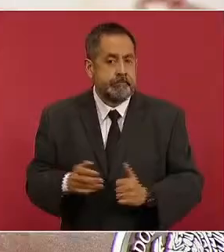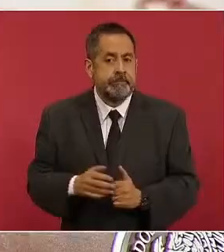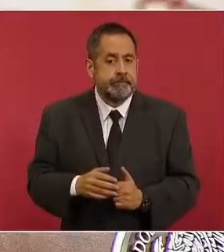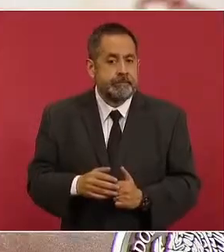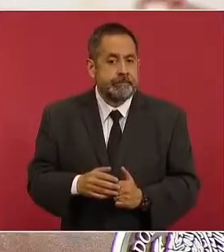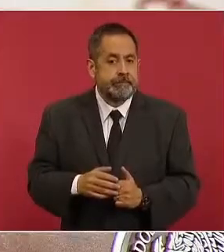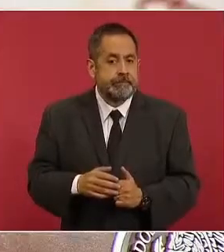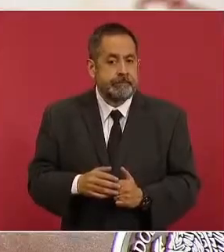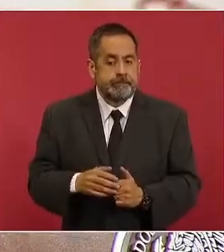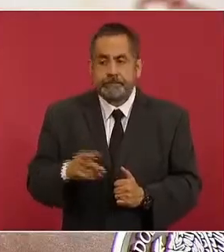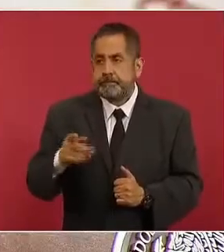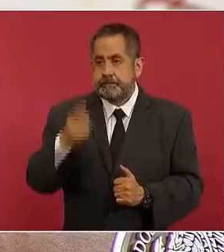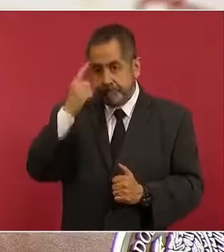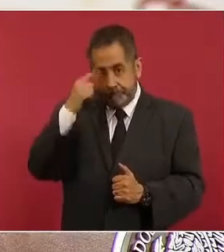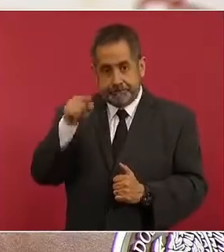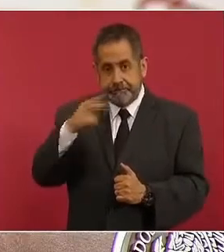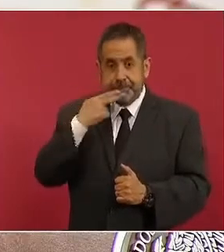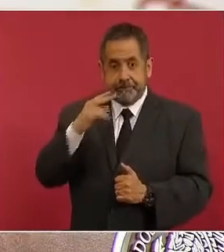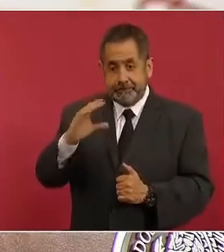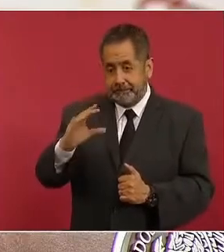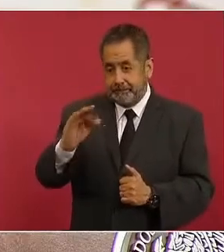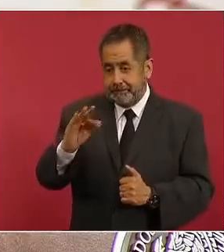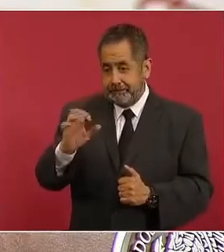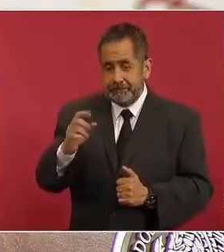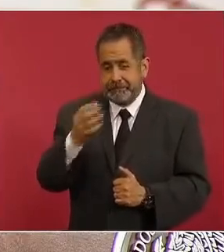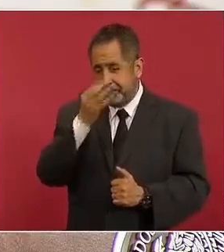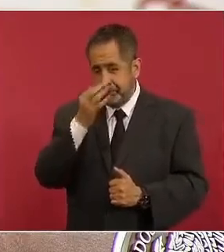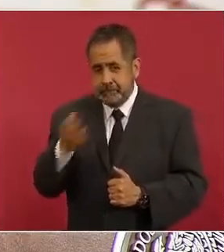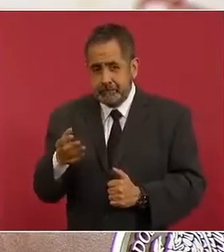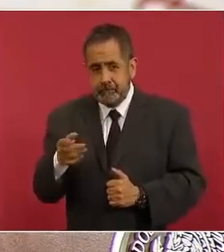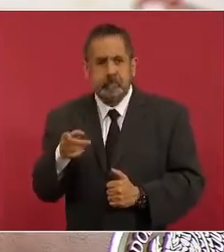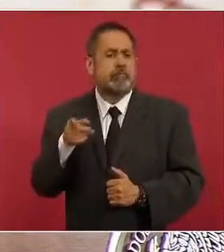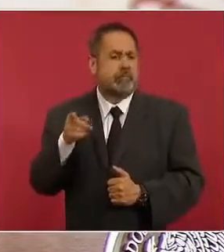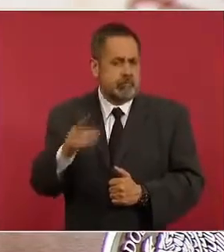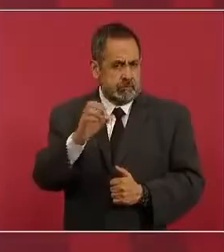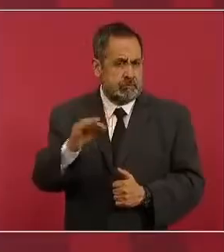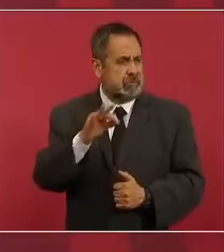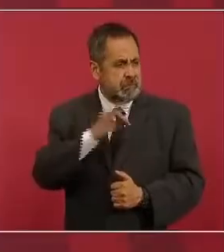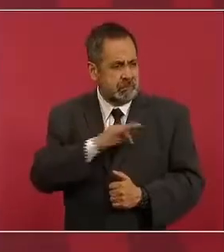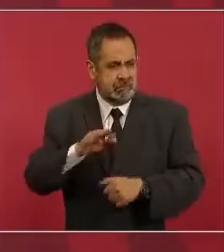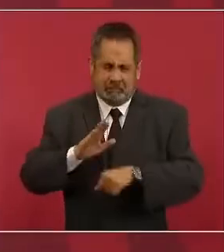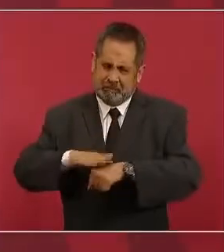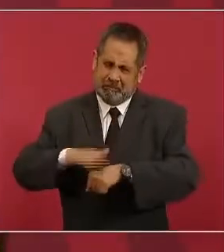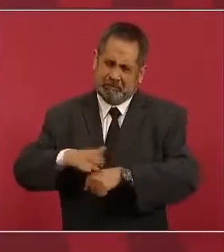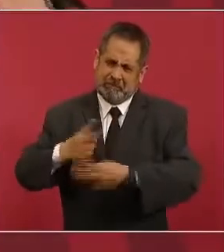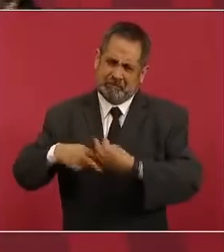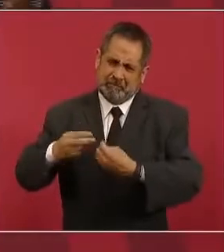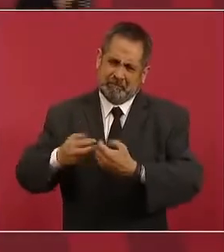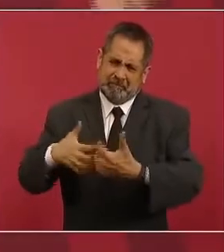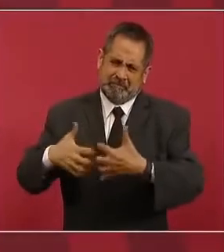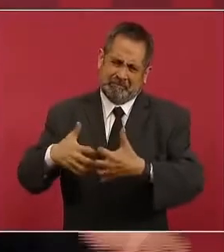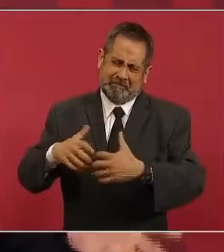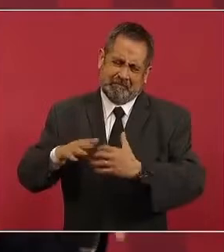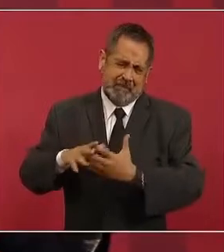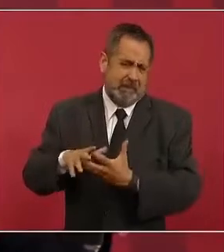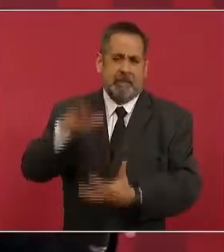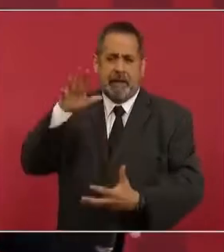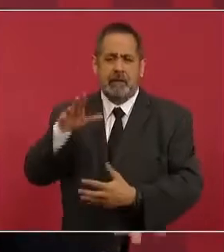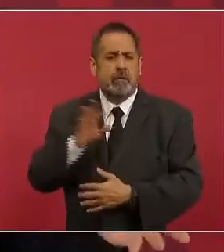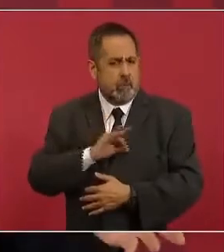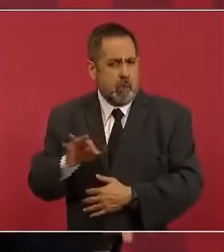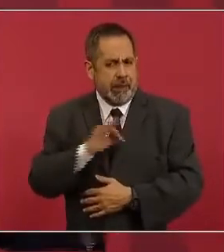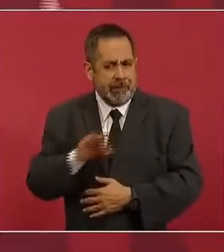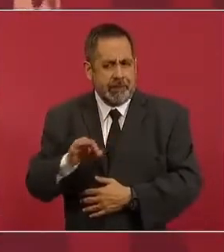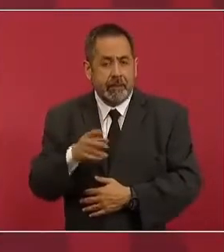la energía eléctrica. No es que no tenga capacidad, es que como hicieron una